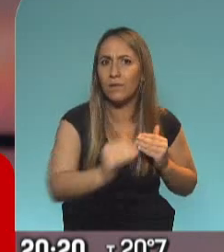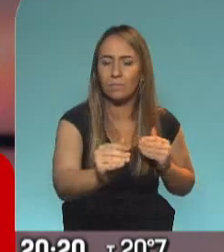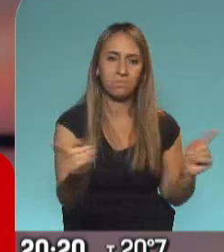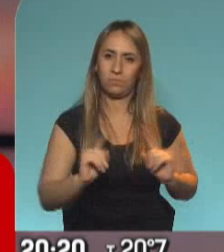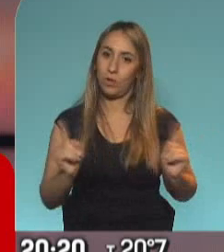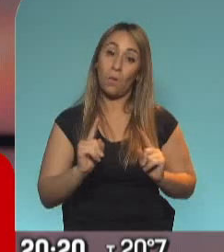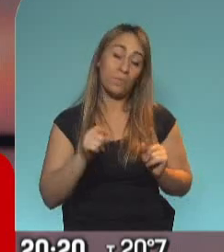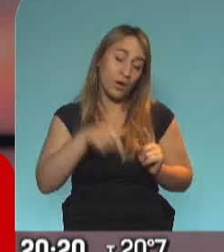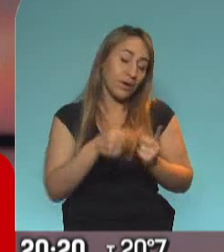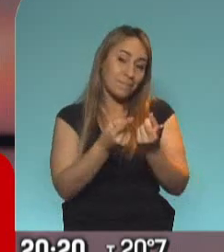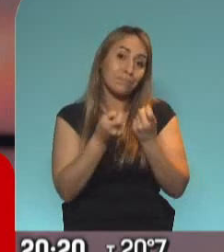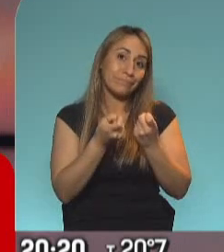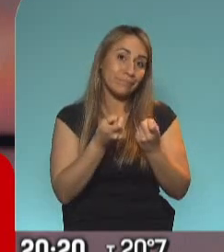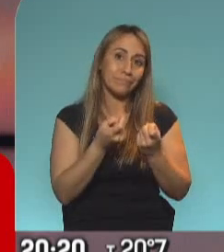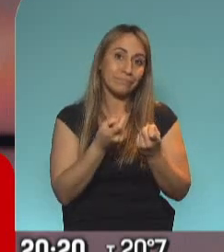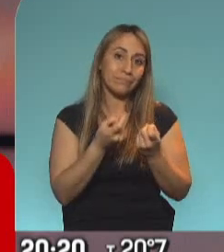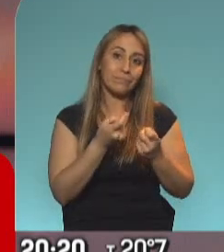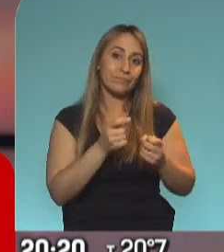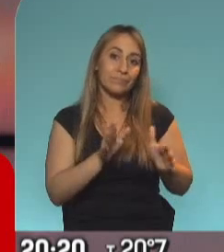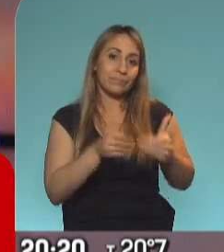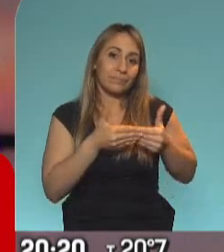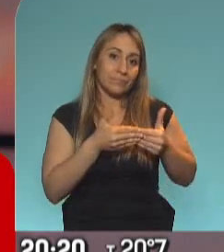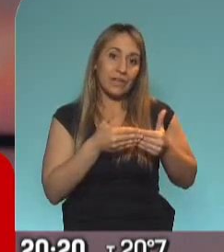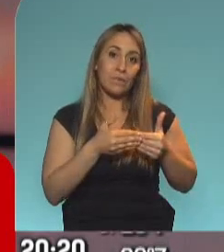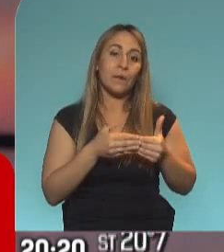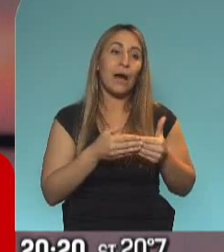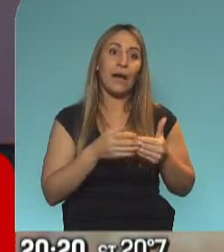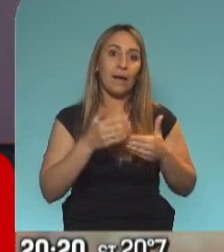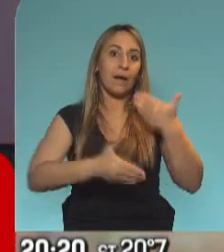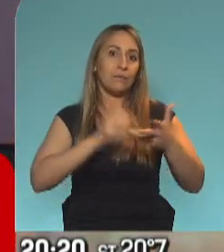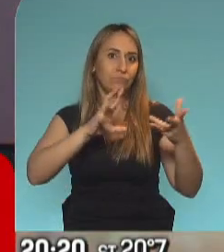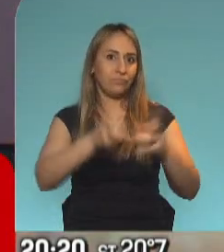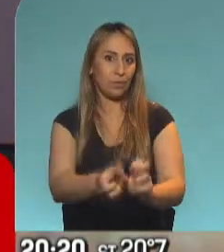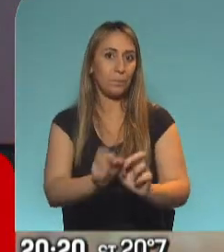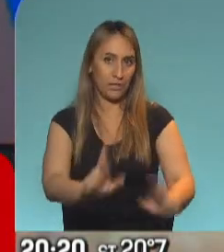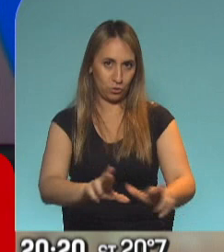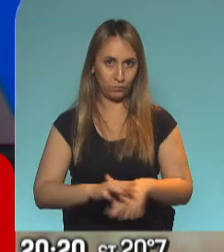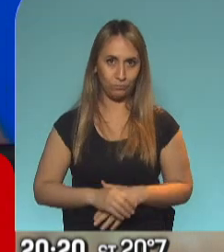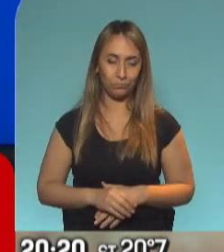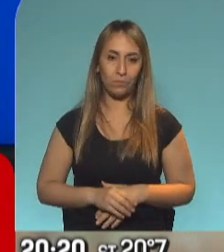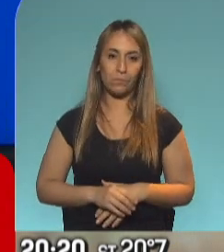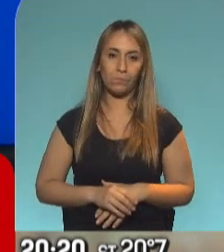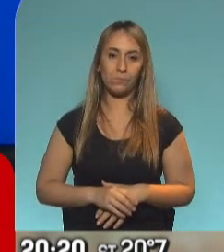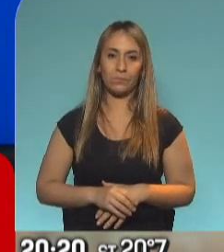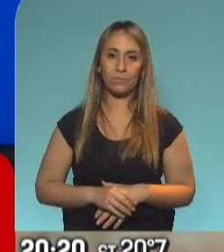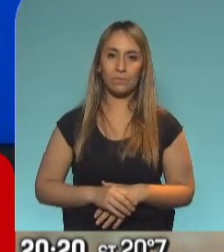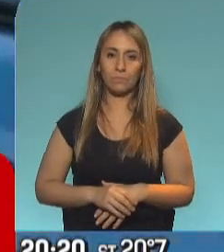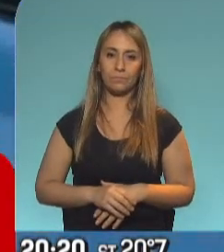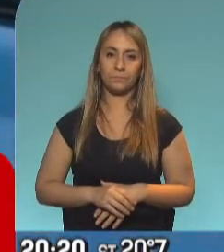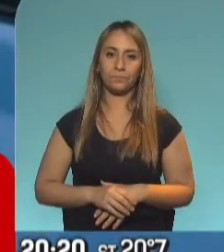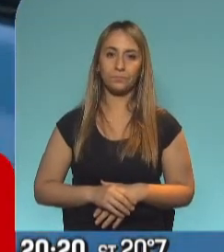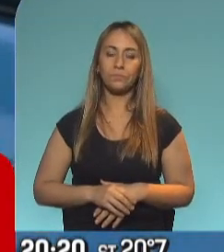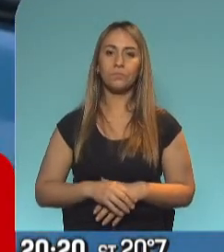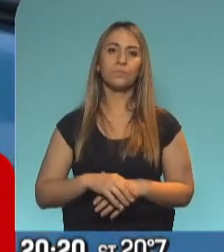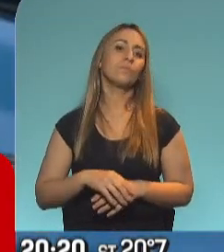son importantes, son necesarios para evitar un mal mayor. Hay una opinión también de Santiago Cafiero sobre el tema. Tuvimos que